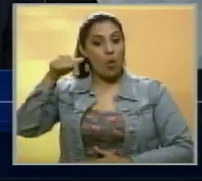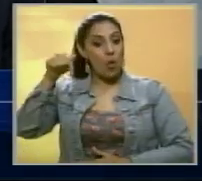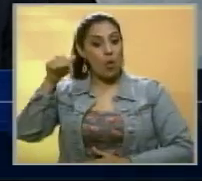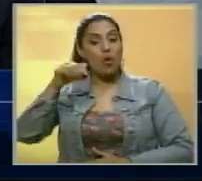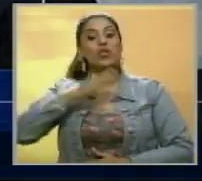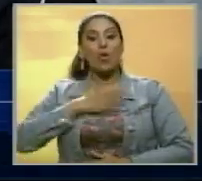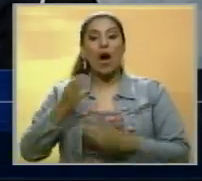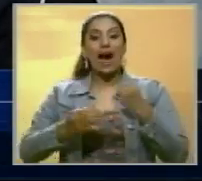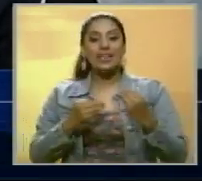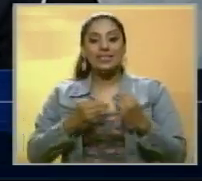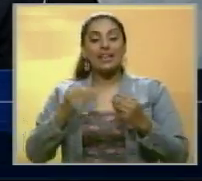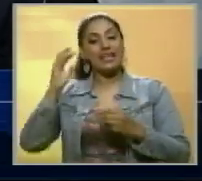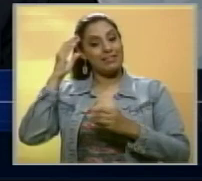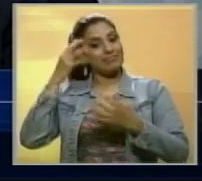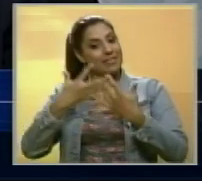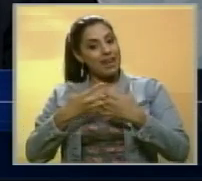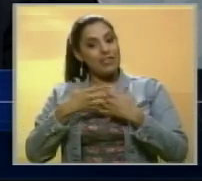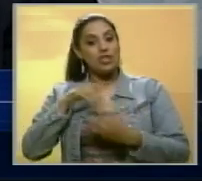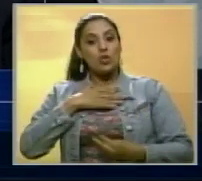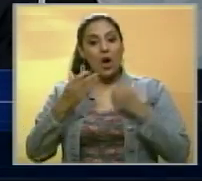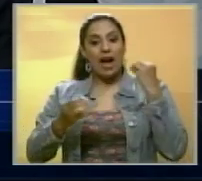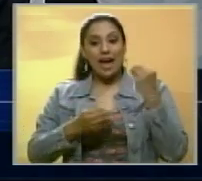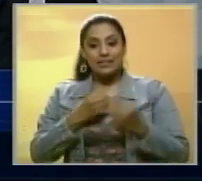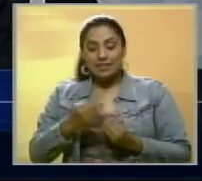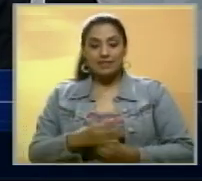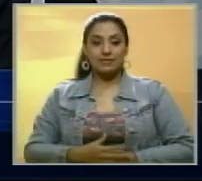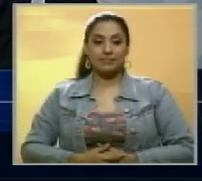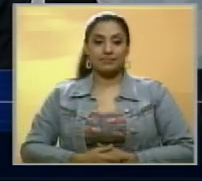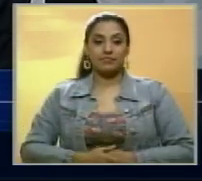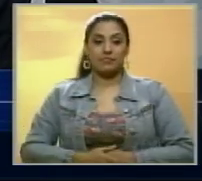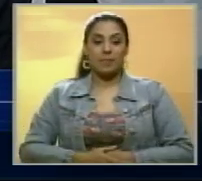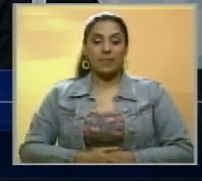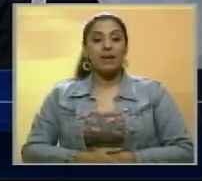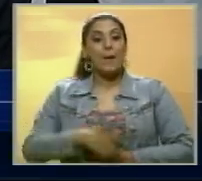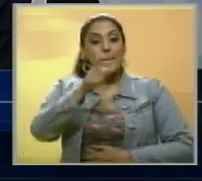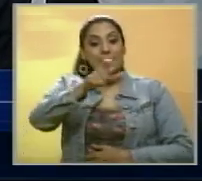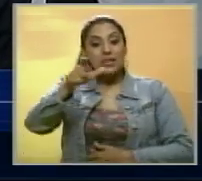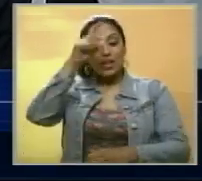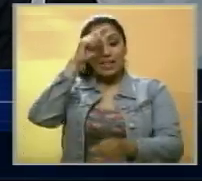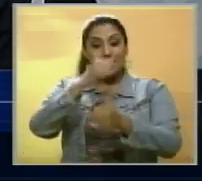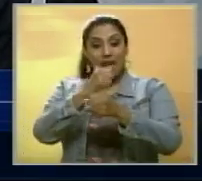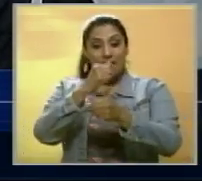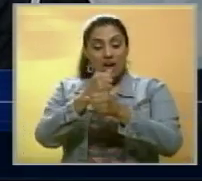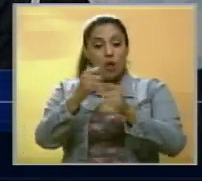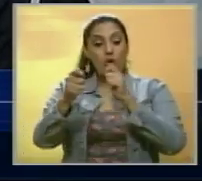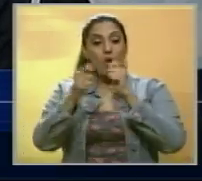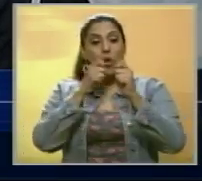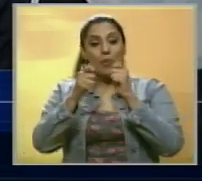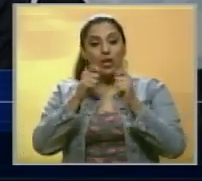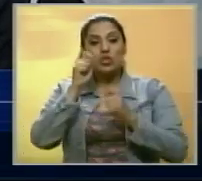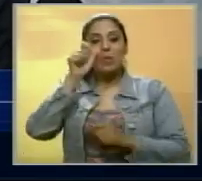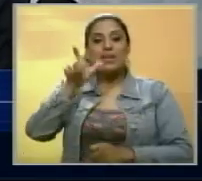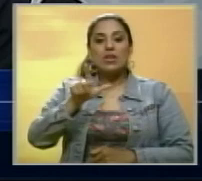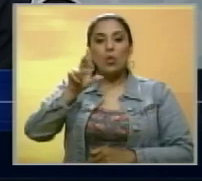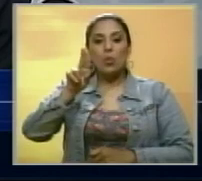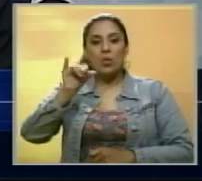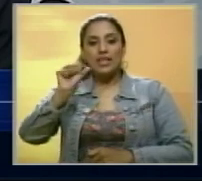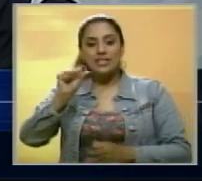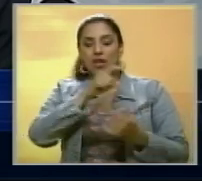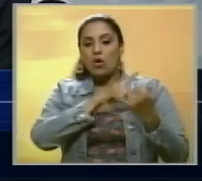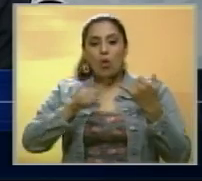voy a hacer y las reflexiones que estoy haciendo. Los trabajadores de medios afectados, Luis Morillo,